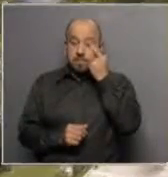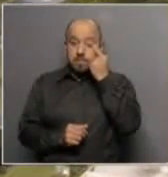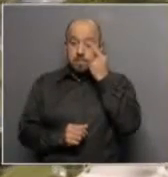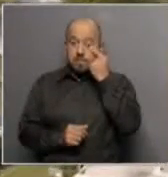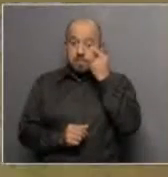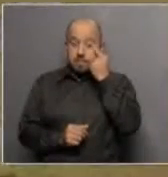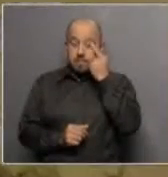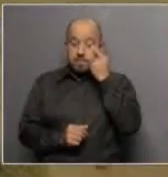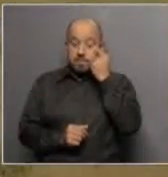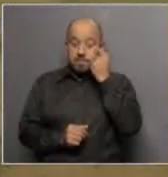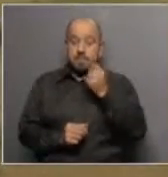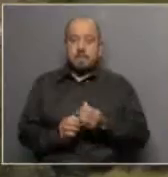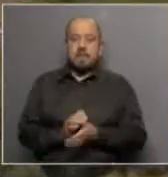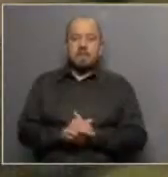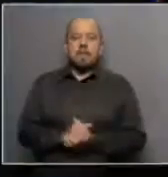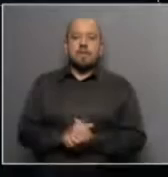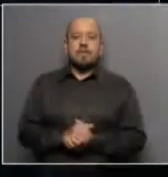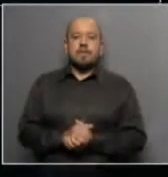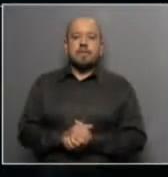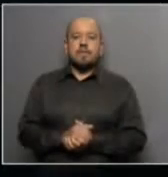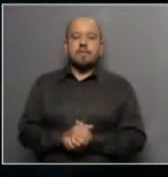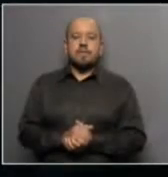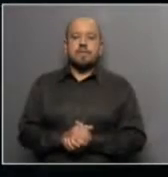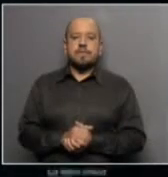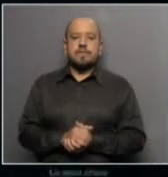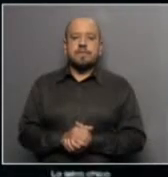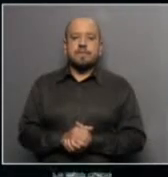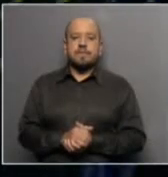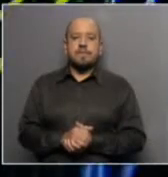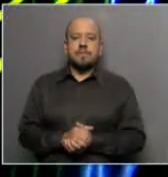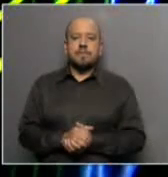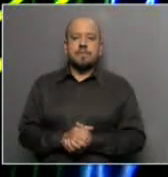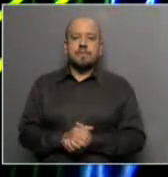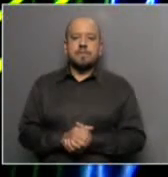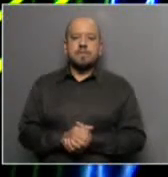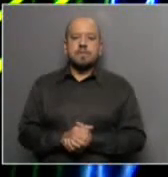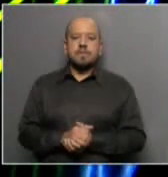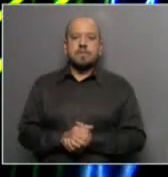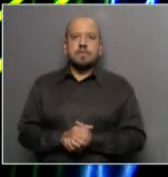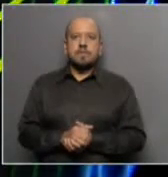Thank you.